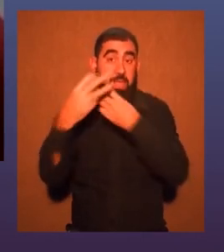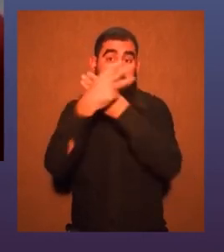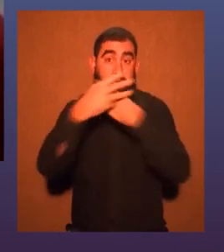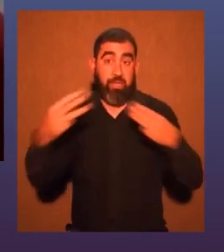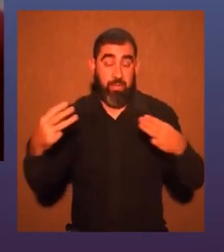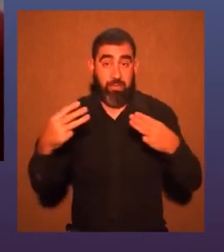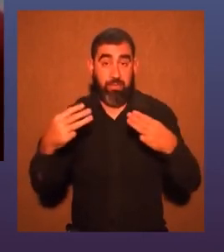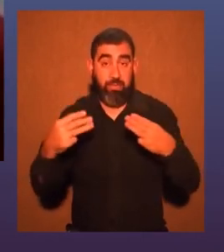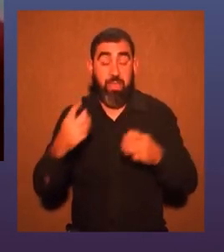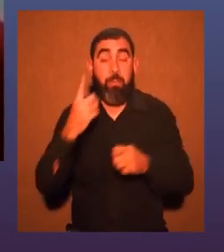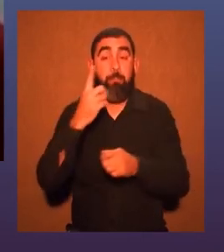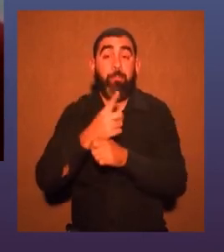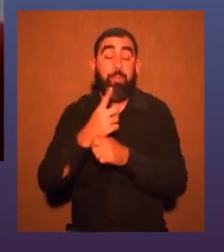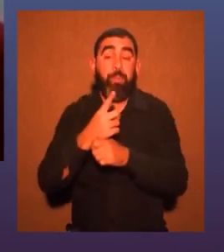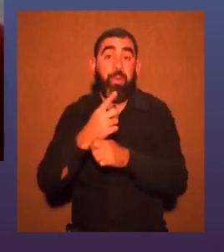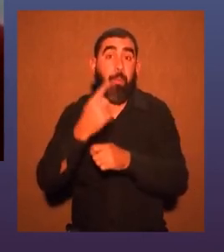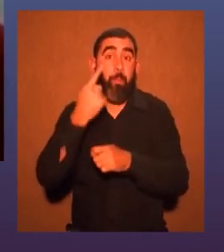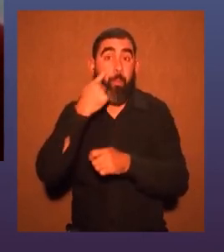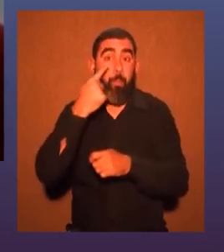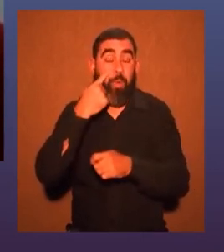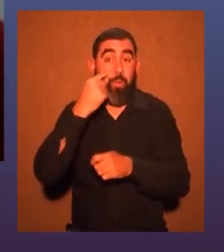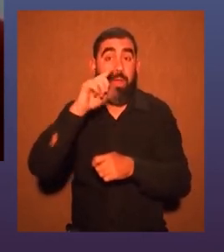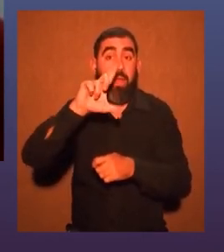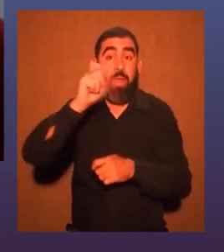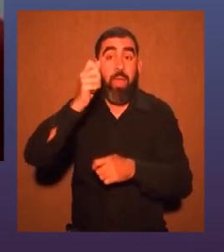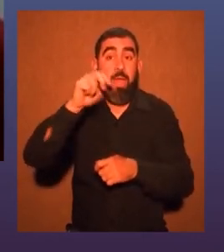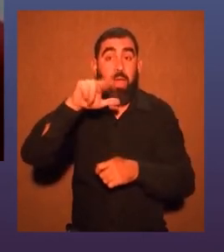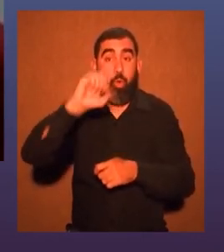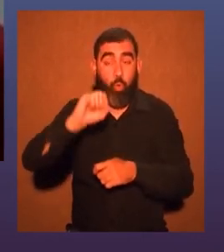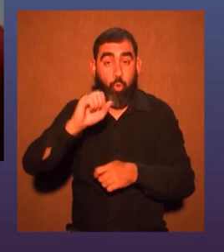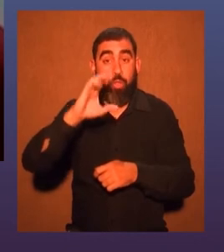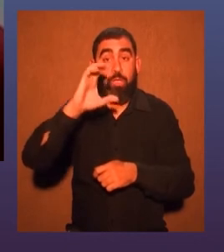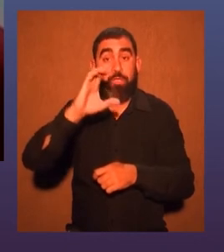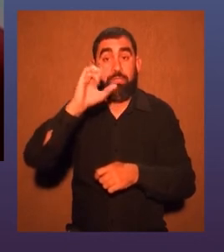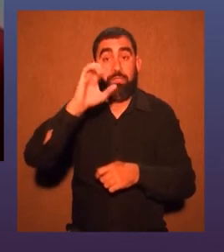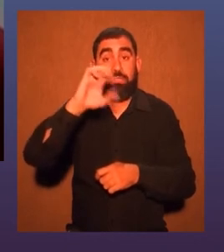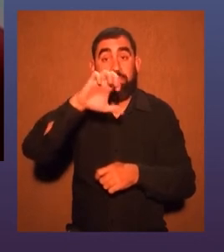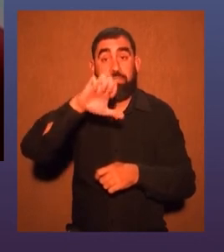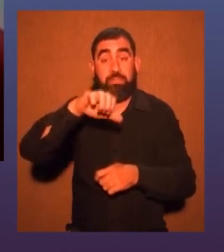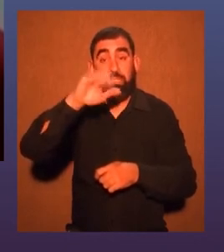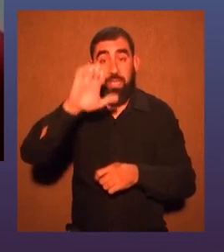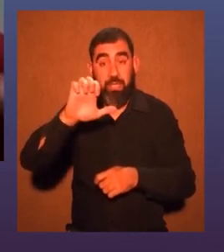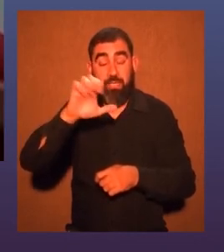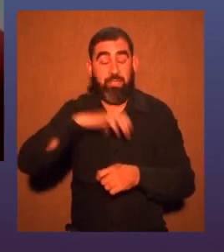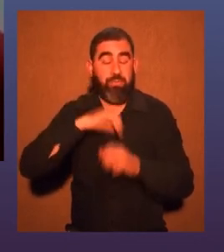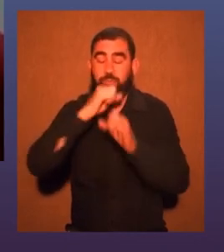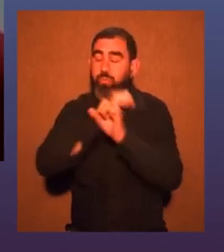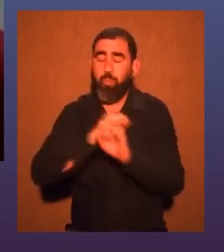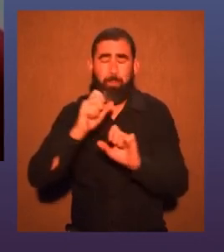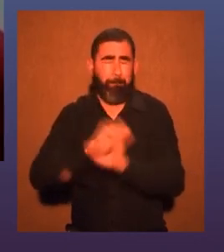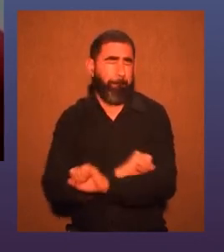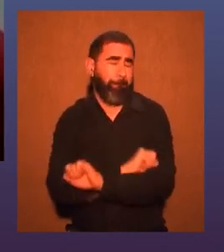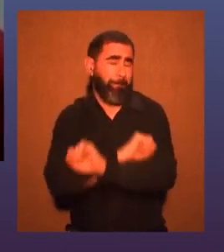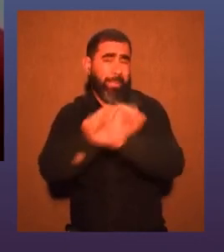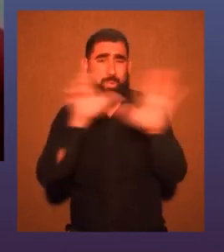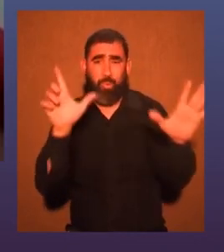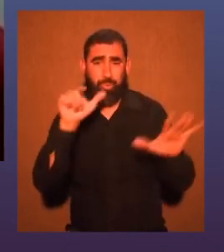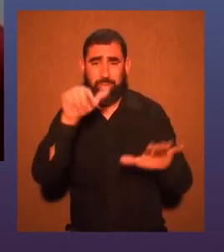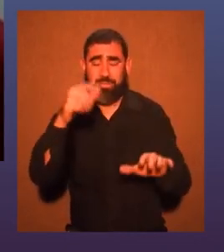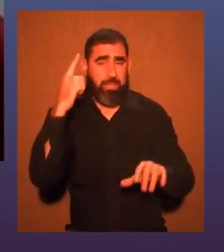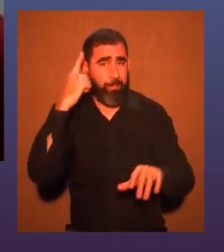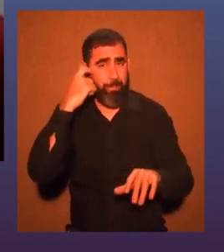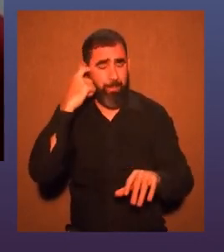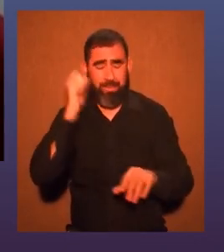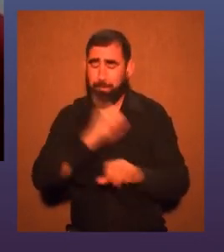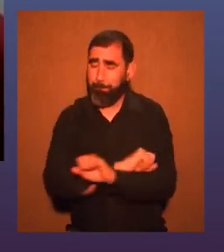primera de fuego, la prueba de fuego mía fue el Lago de los Cisnes, donde todo pudo ser, nada pudo ser peor en esa